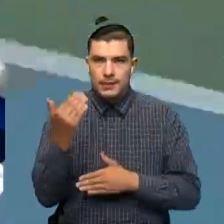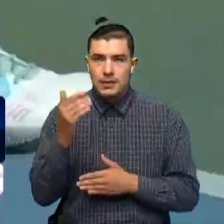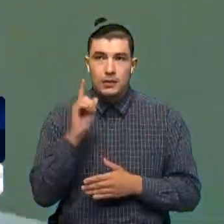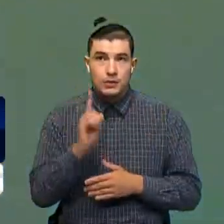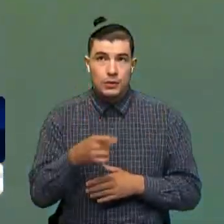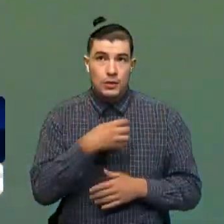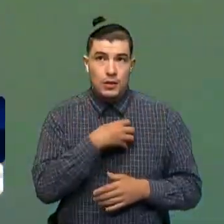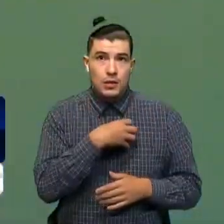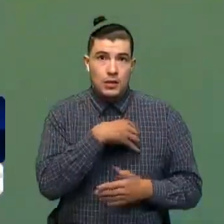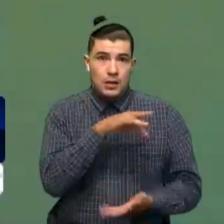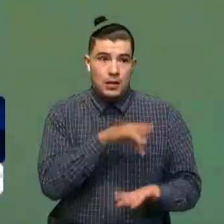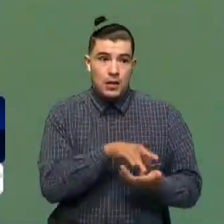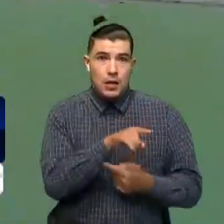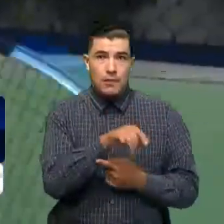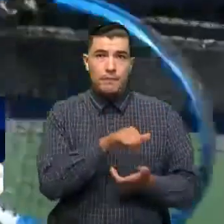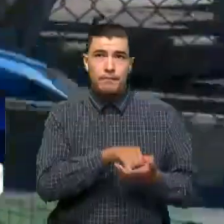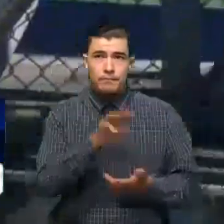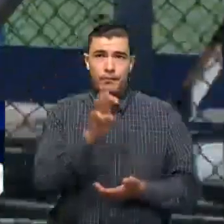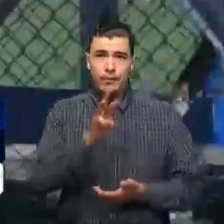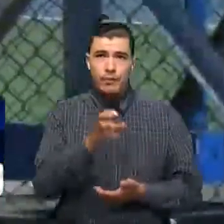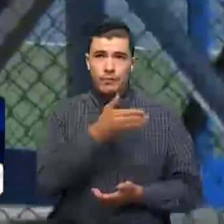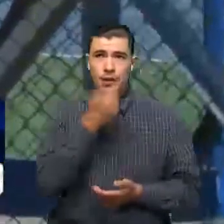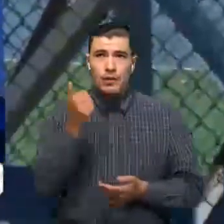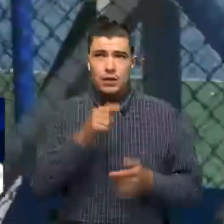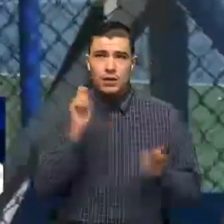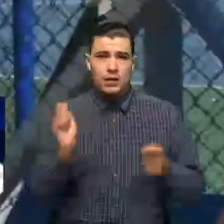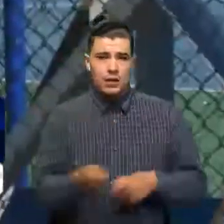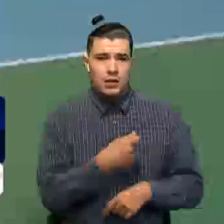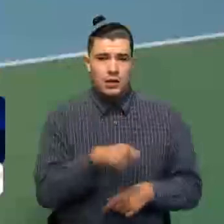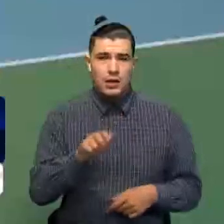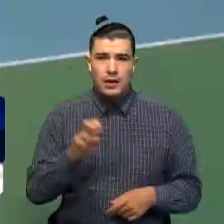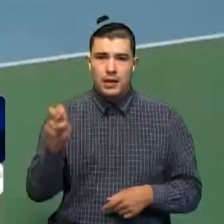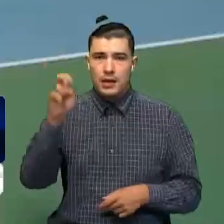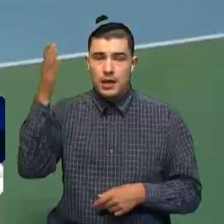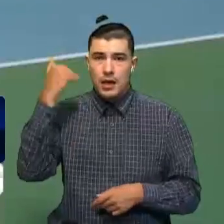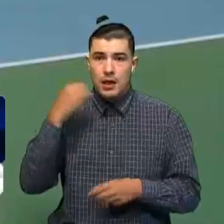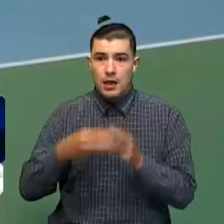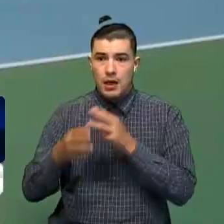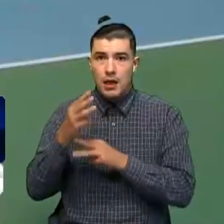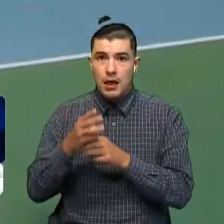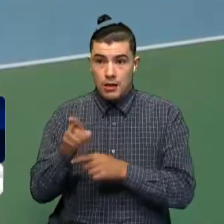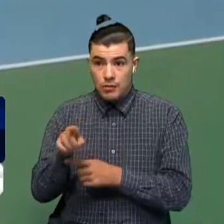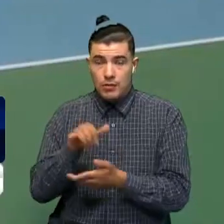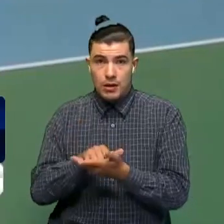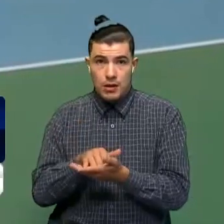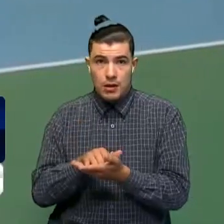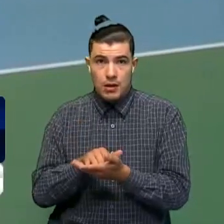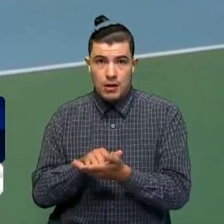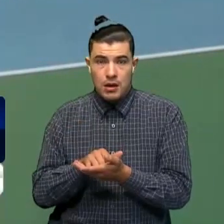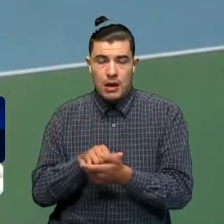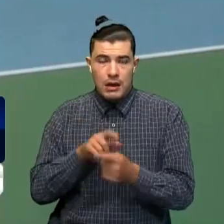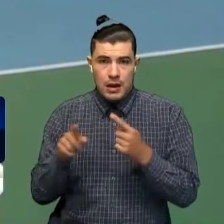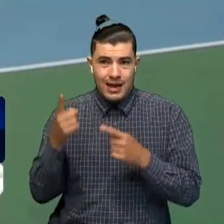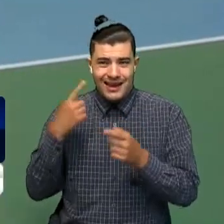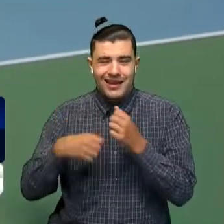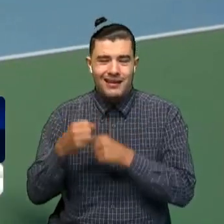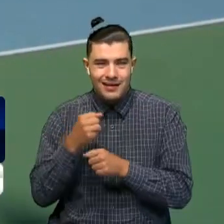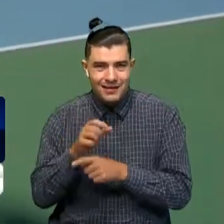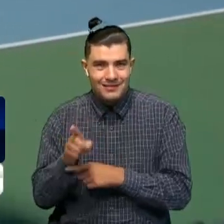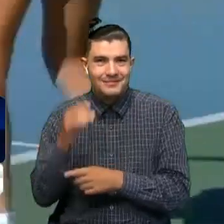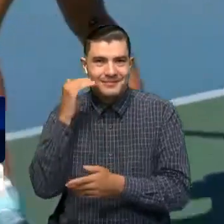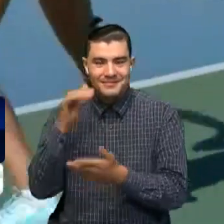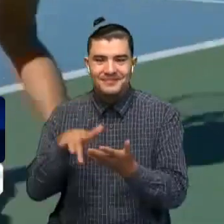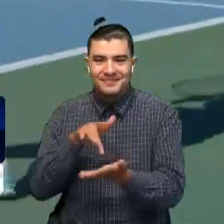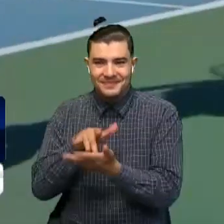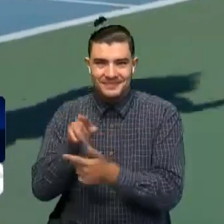participan las ocho mejores tenistas a nivel mundial el año pasado la cucuteña disputó su primer torneo de maestros donde